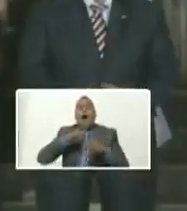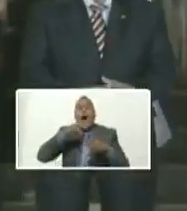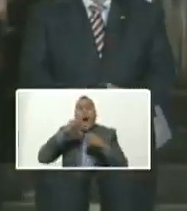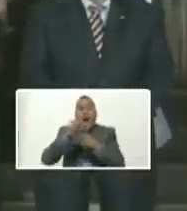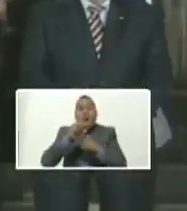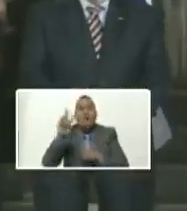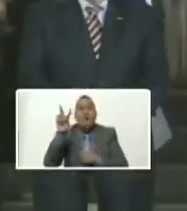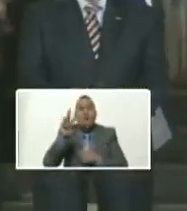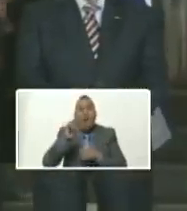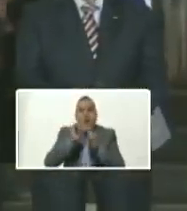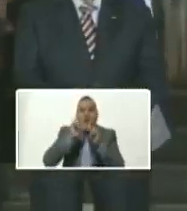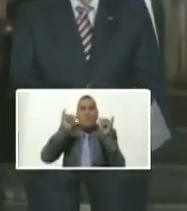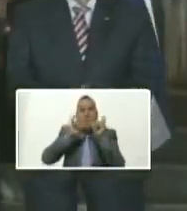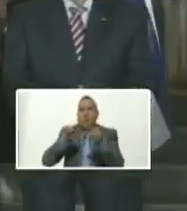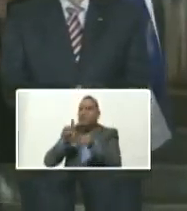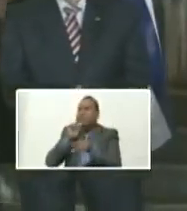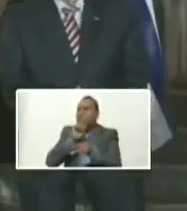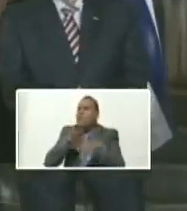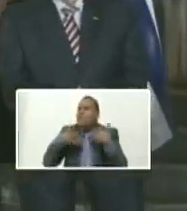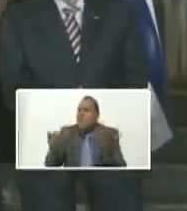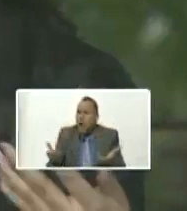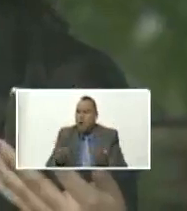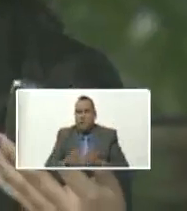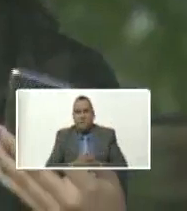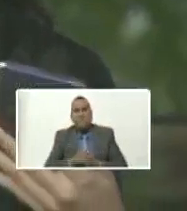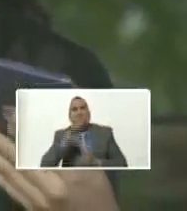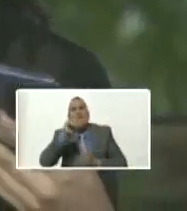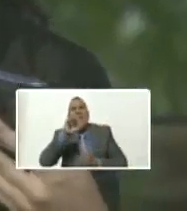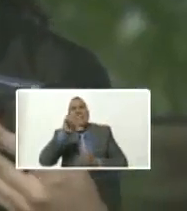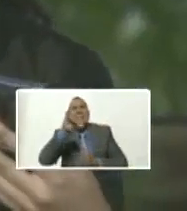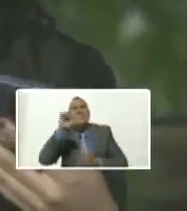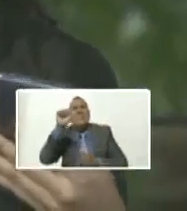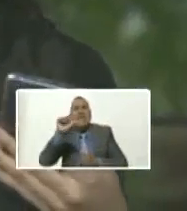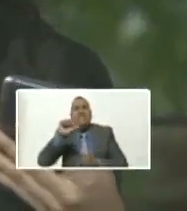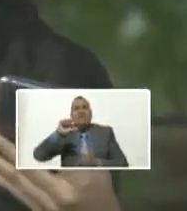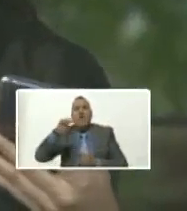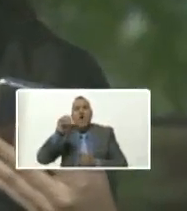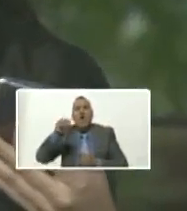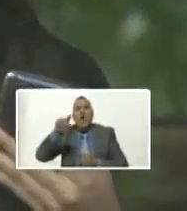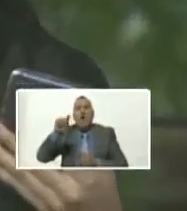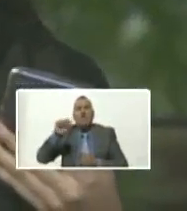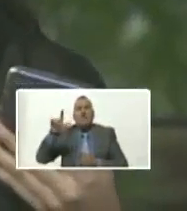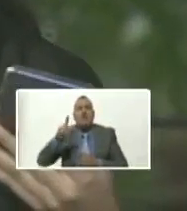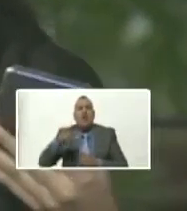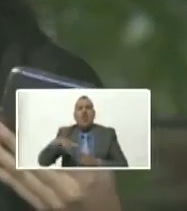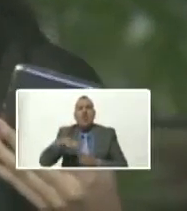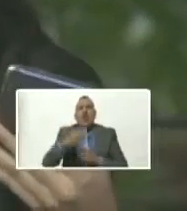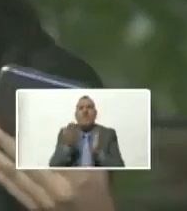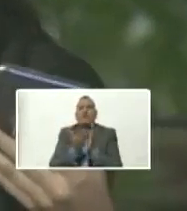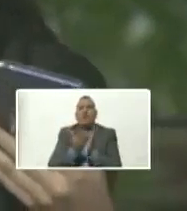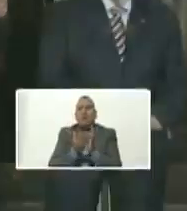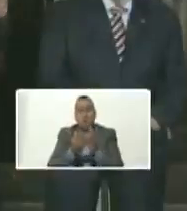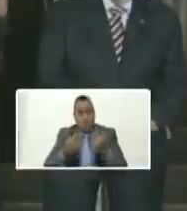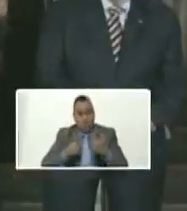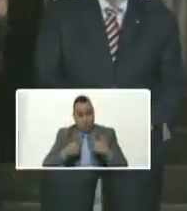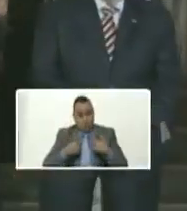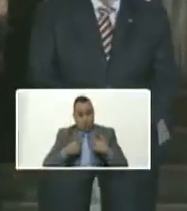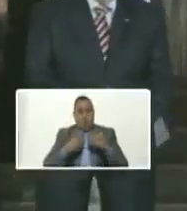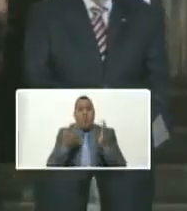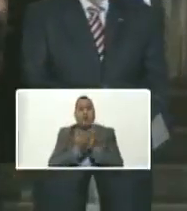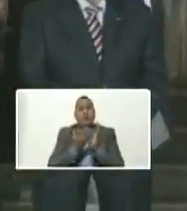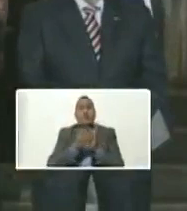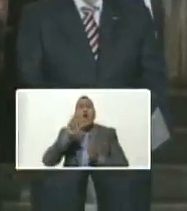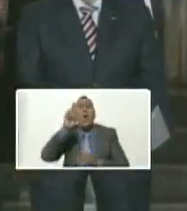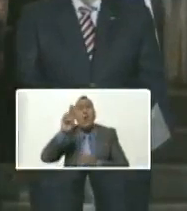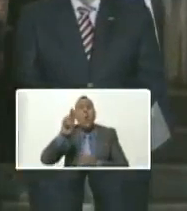felicito. ¿Tú te llamas cómo? Delis González. ¿Dónde estudiaste periodismo? Universidad Bolivariana de Venezuela. Tremendas preguntas.